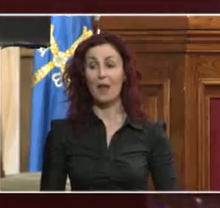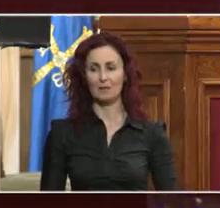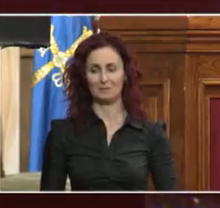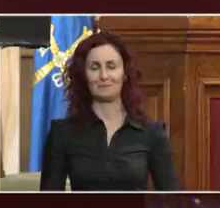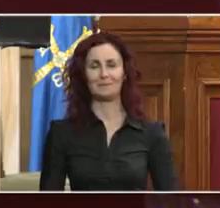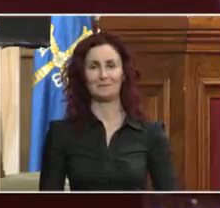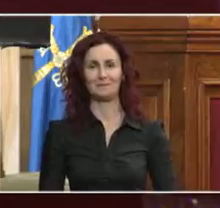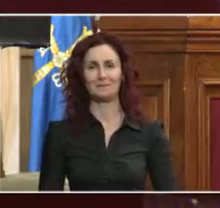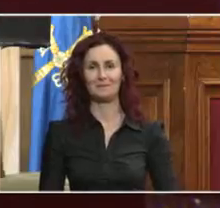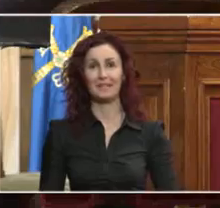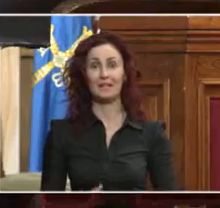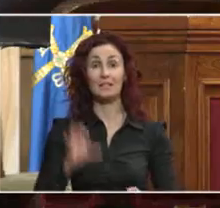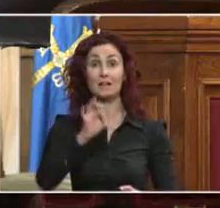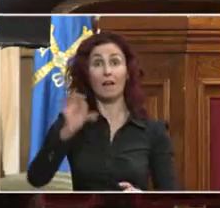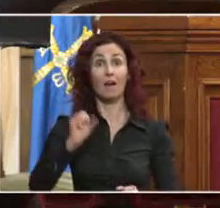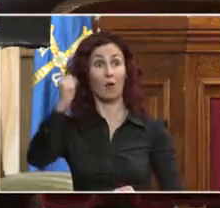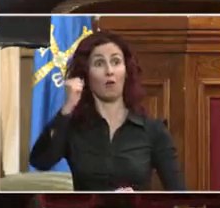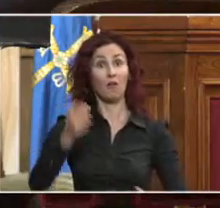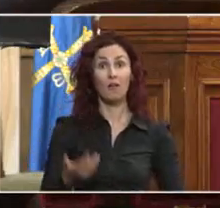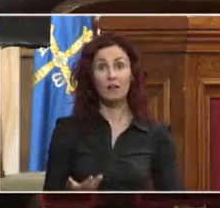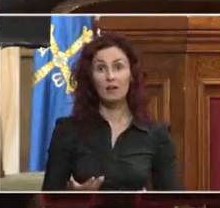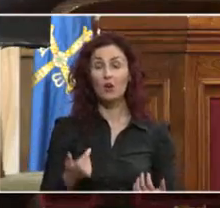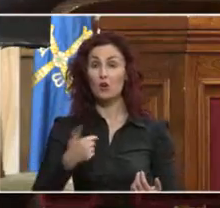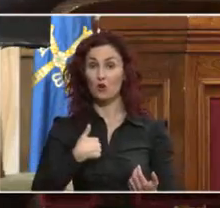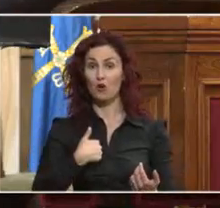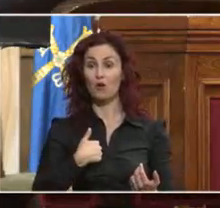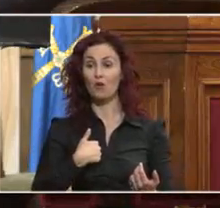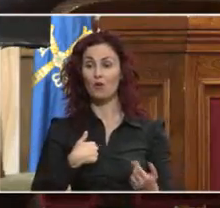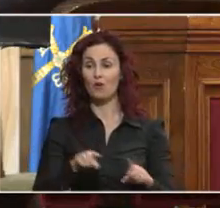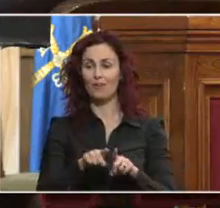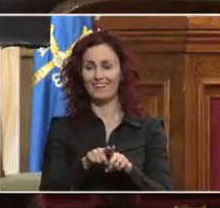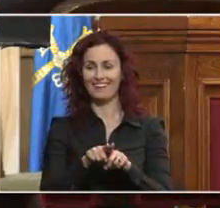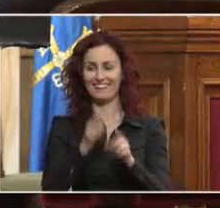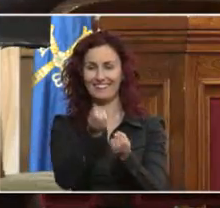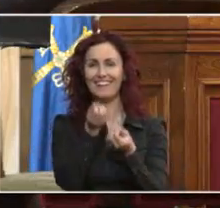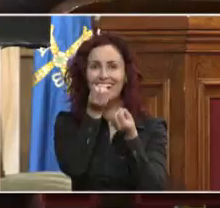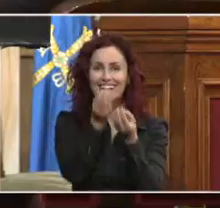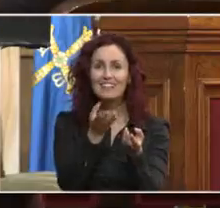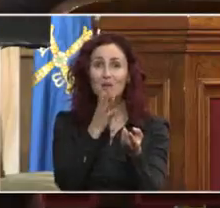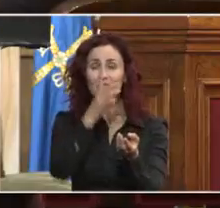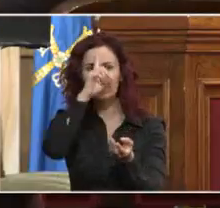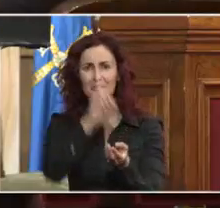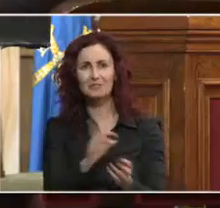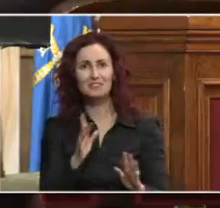San Sebastián. La de San Sebastián, sí, yo me refería. Bueno, yo la conté, creo que hoy, la conté mal. Así